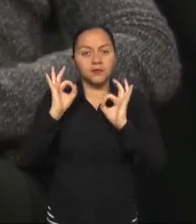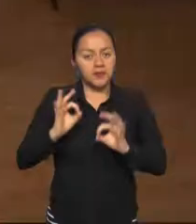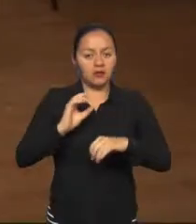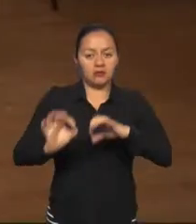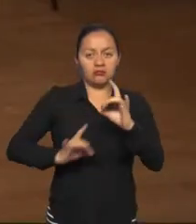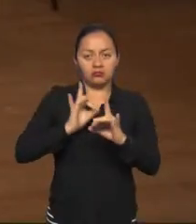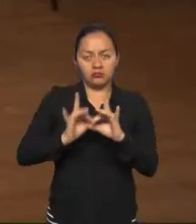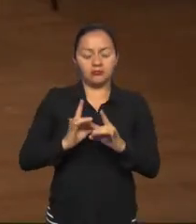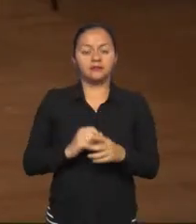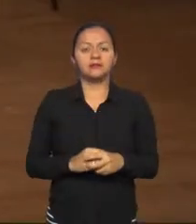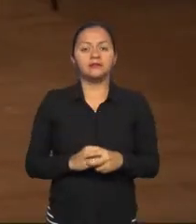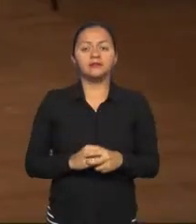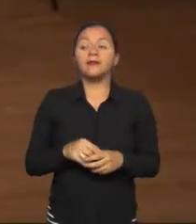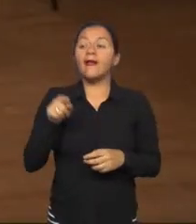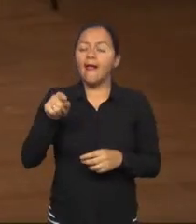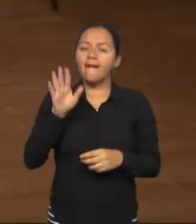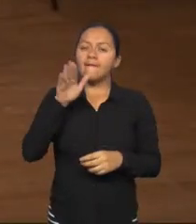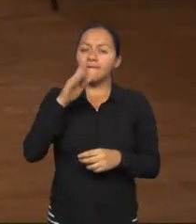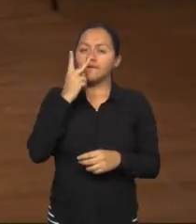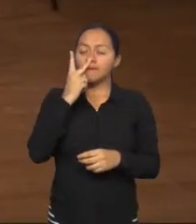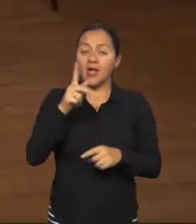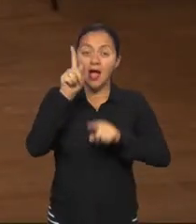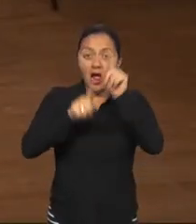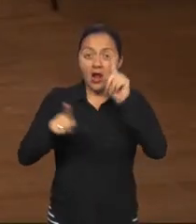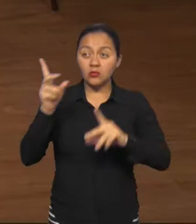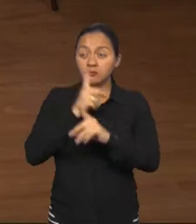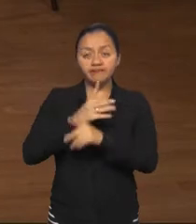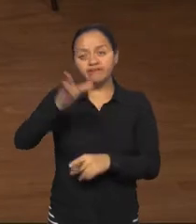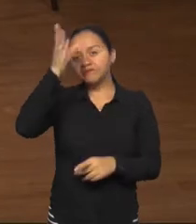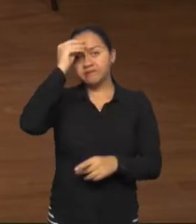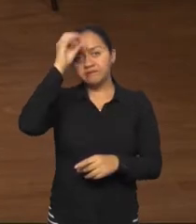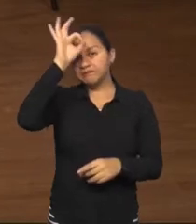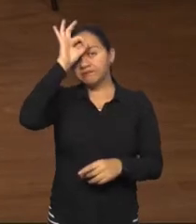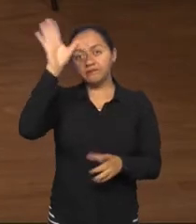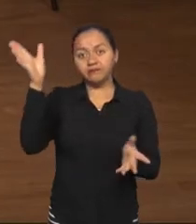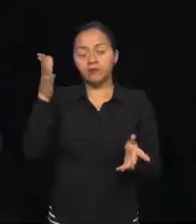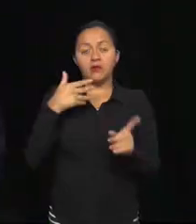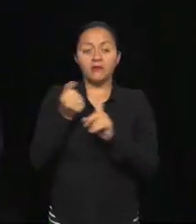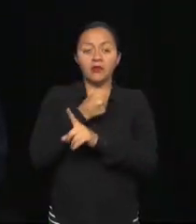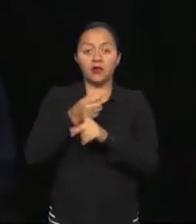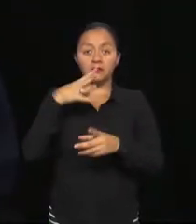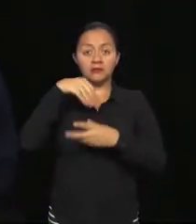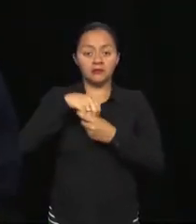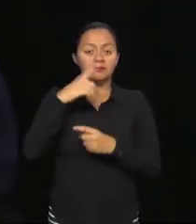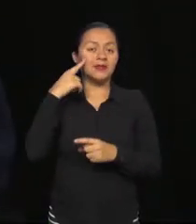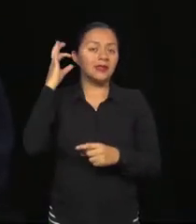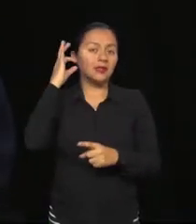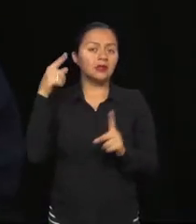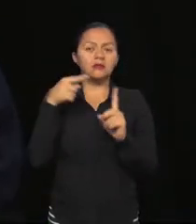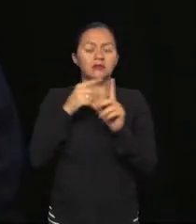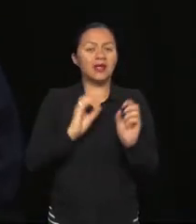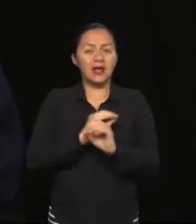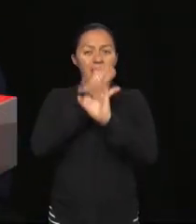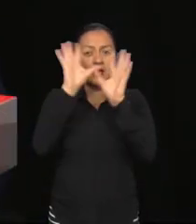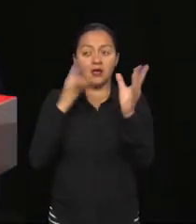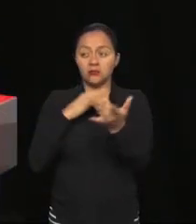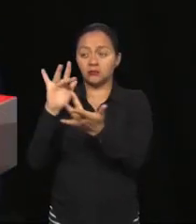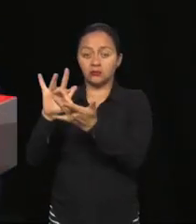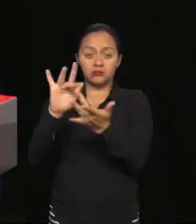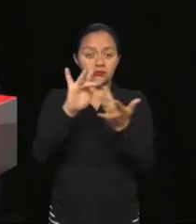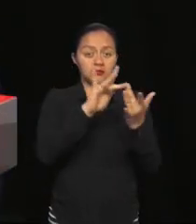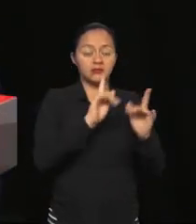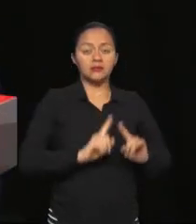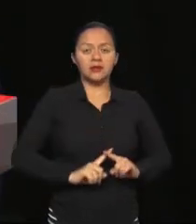ellos requieren. Aquí hablamos básicamente de un desconocimiento de qué implica así la violencia de género. Entiendo que ustedes en el contacto que han tenido en